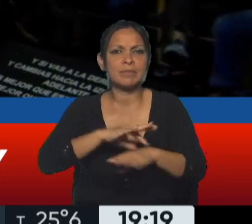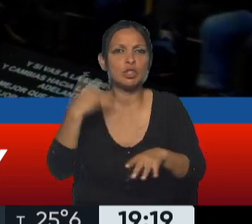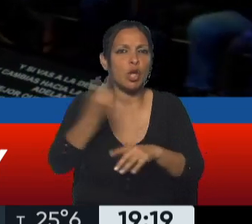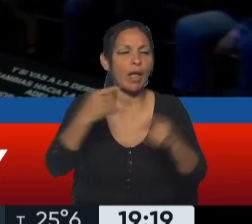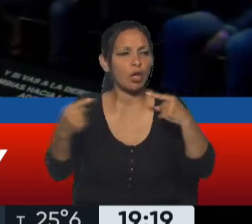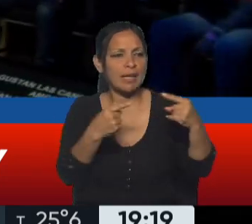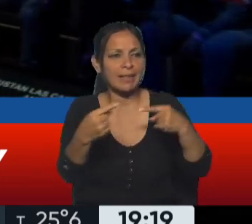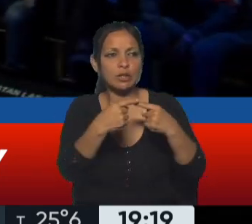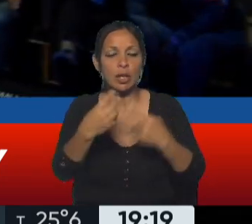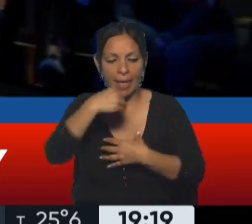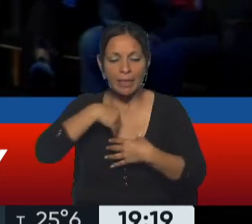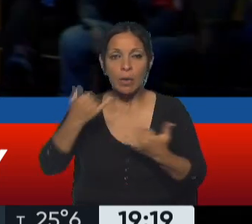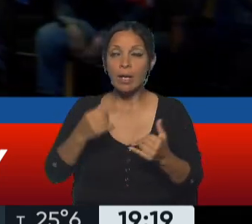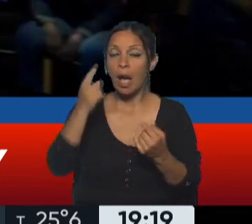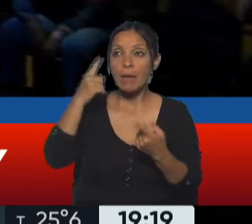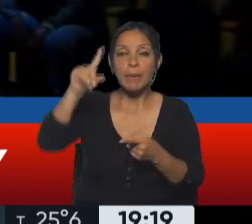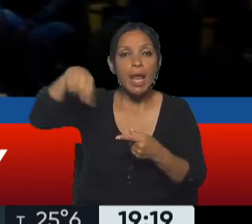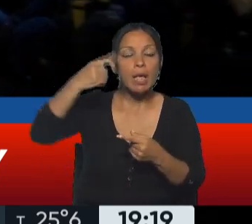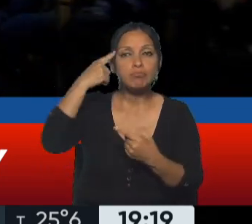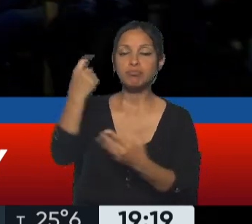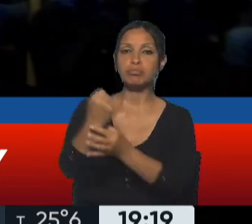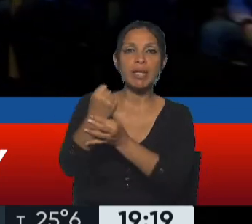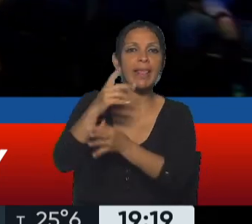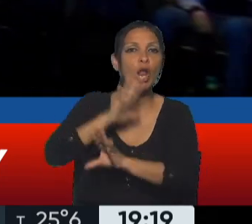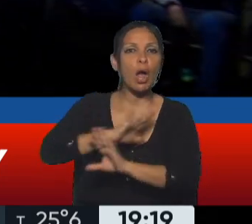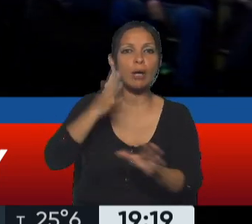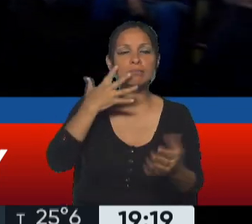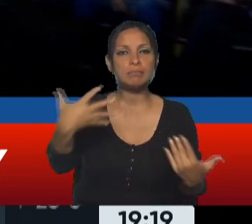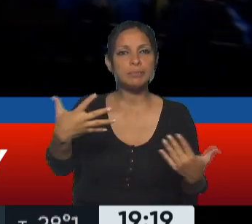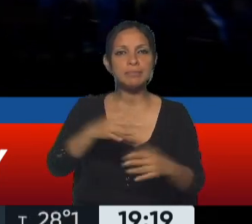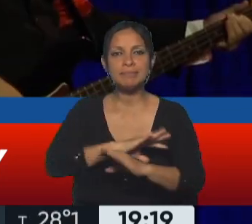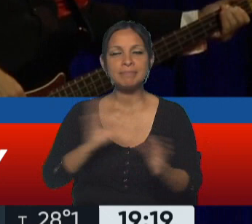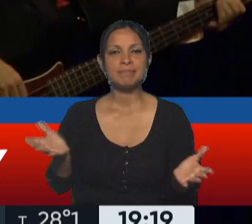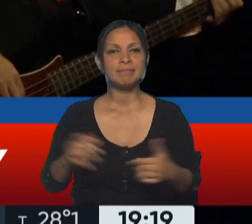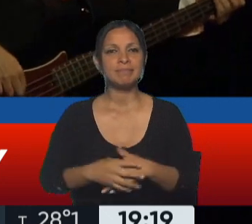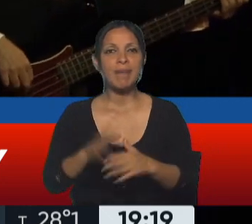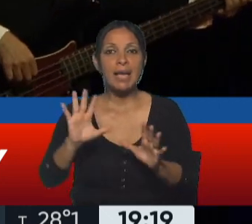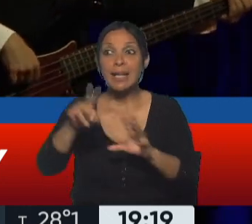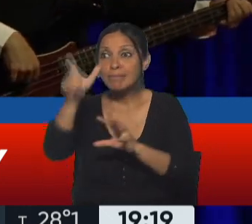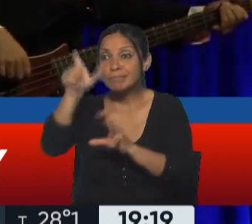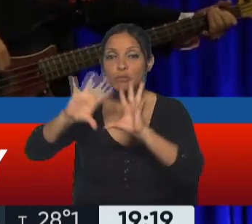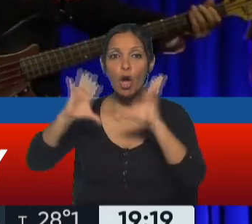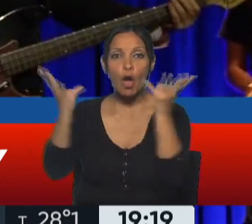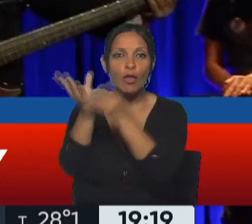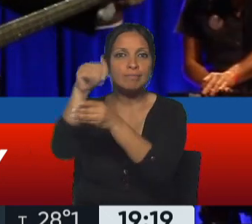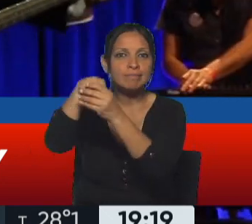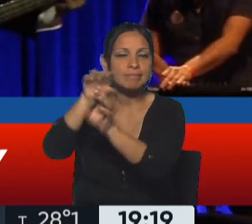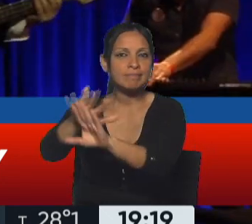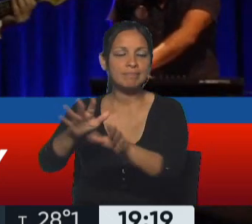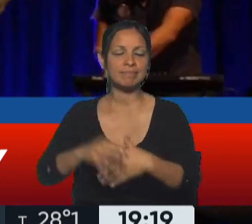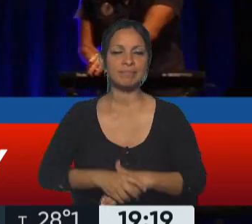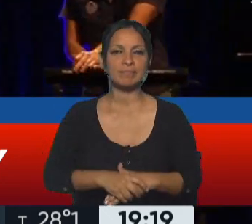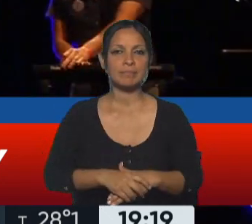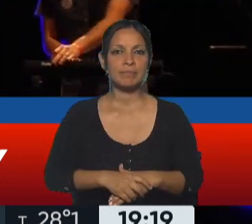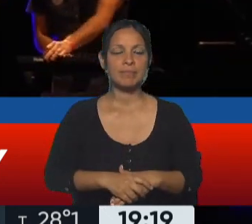y eso lo hace un ídolo, ¿no? Eso solo se lo puede decir de alguien que es todo, que para mí eso es él. Yo